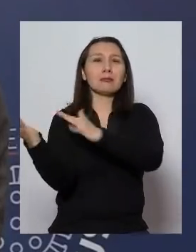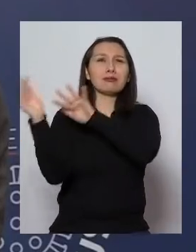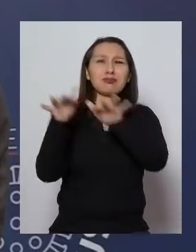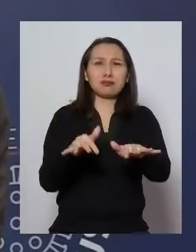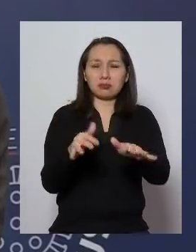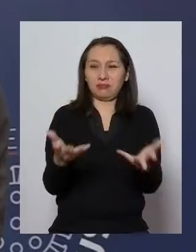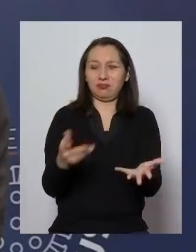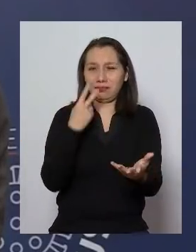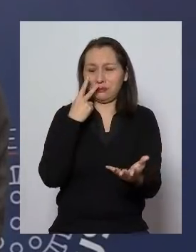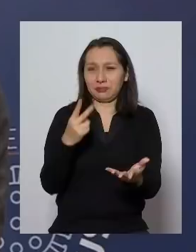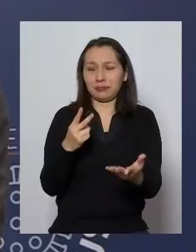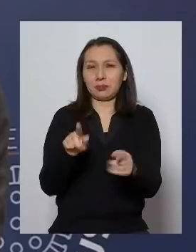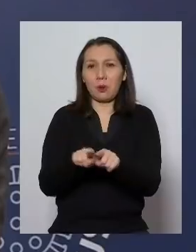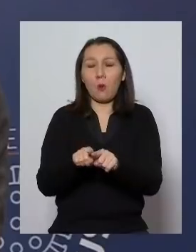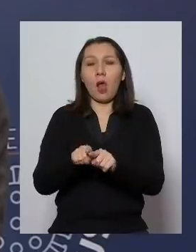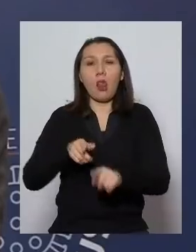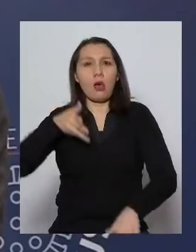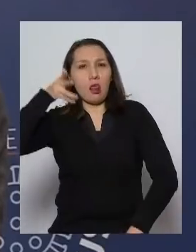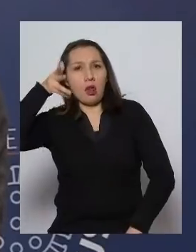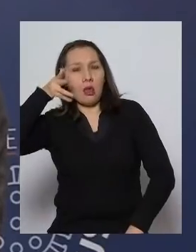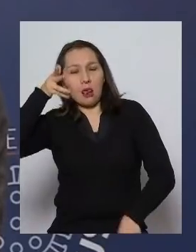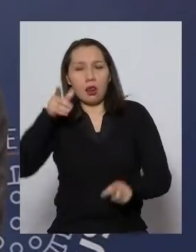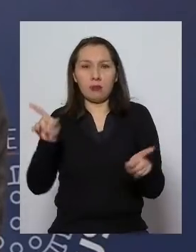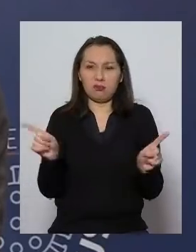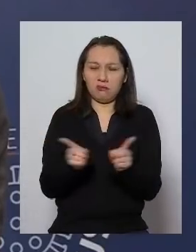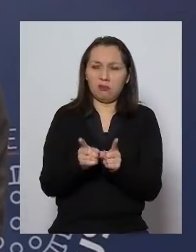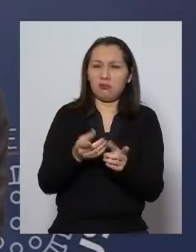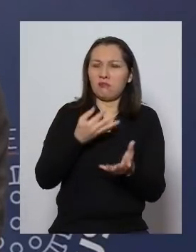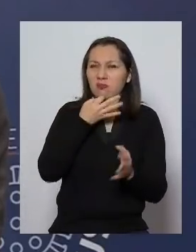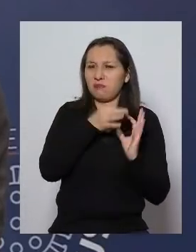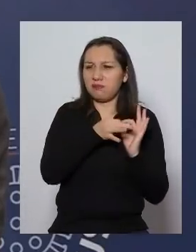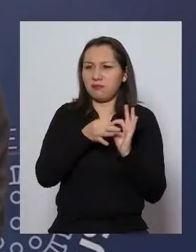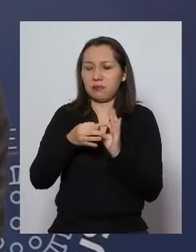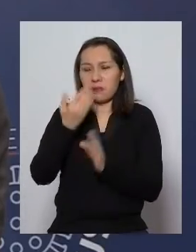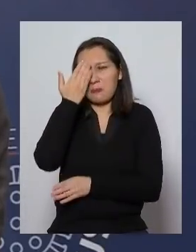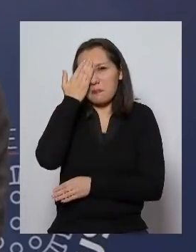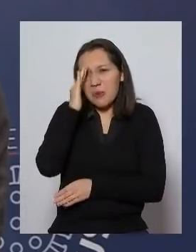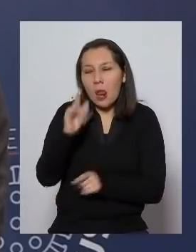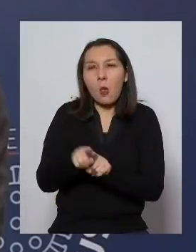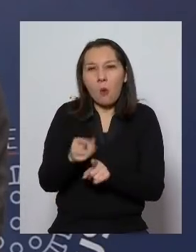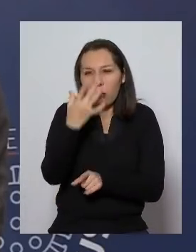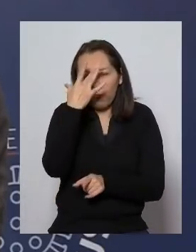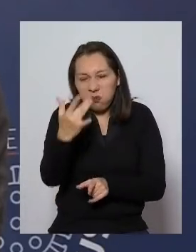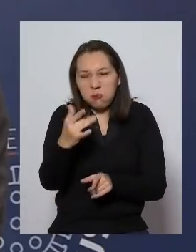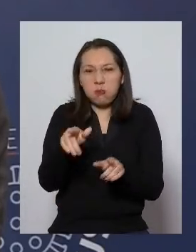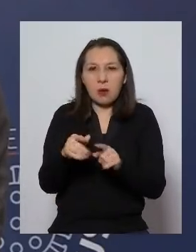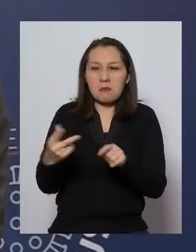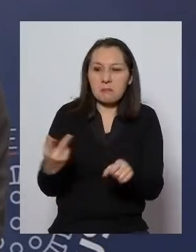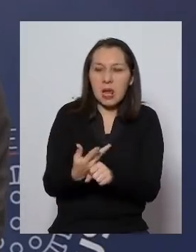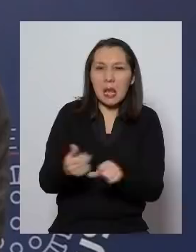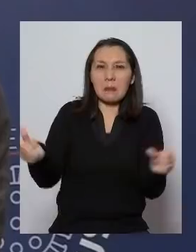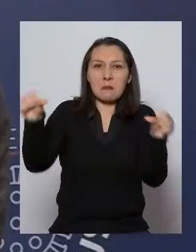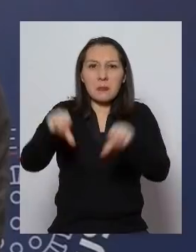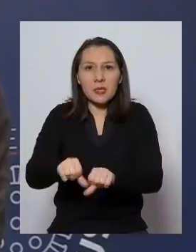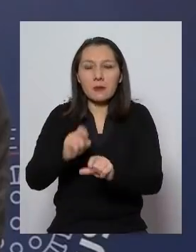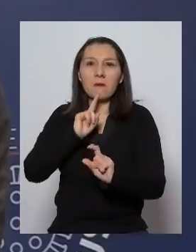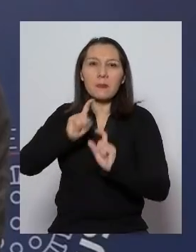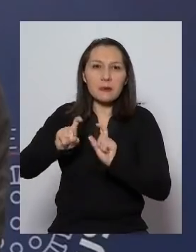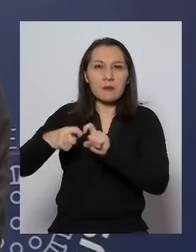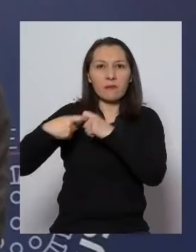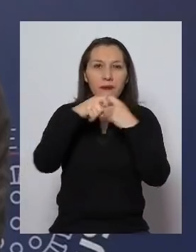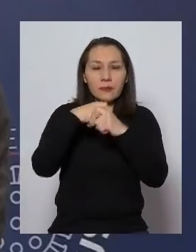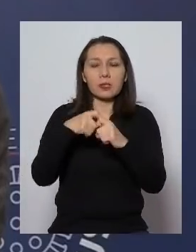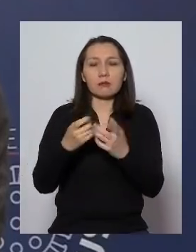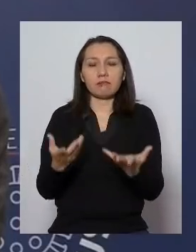y produciendo discursos muy malintencionado, de fracaso, de